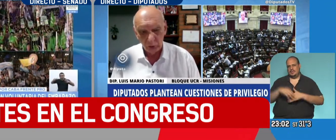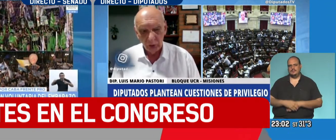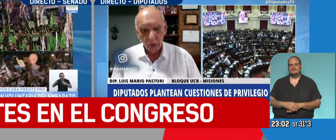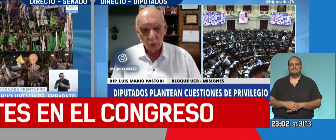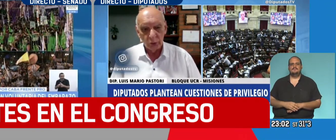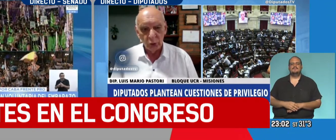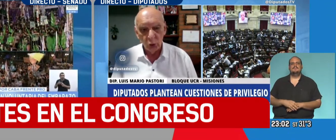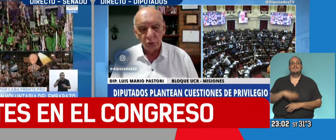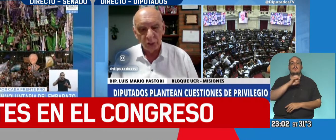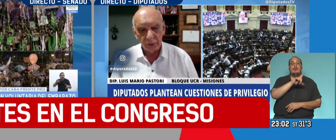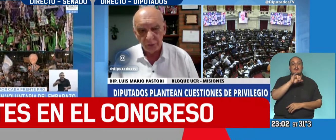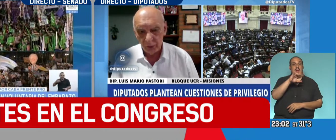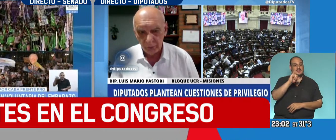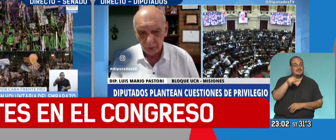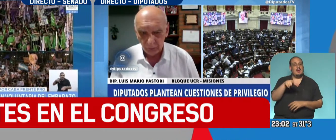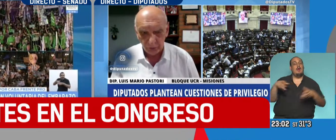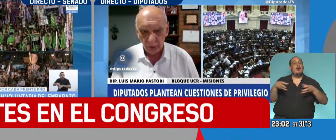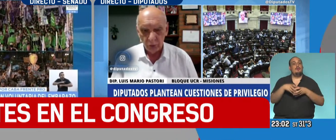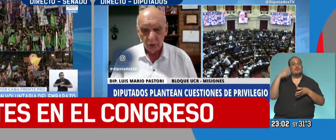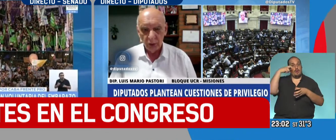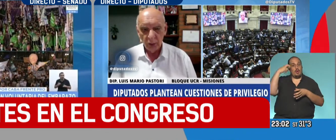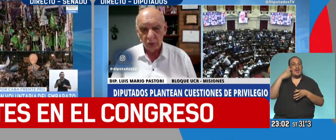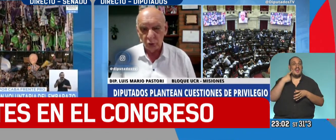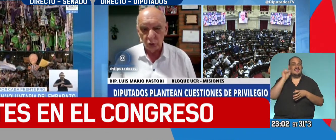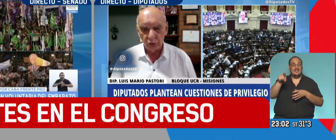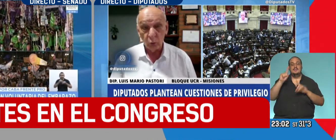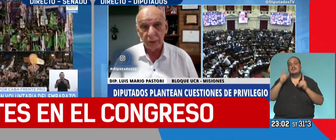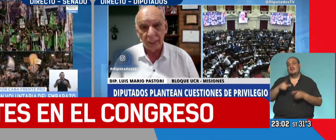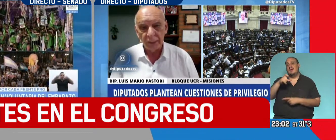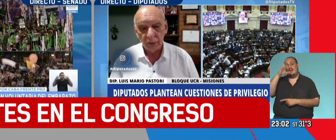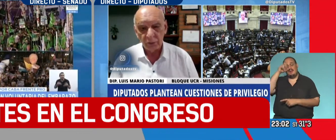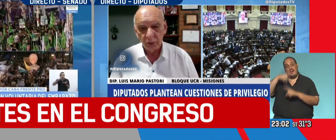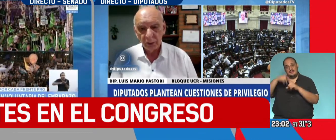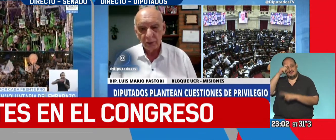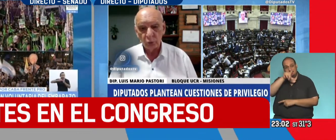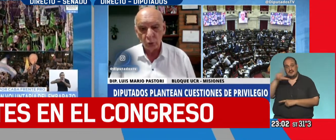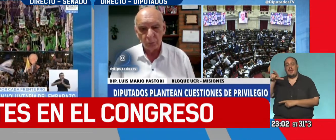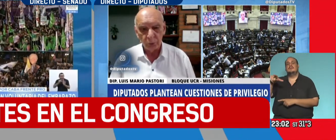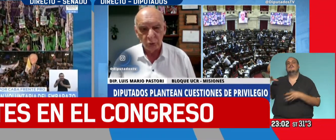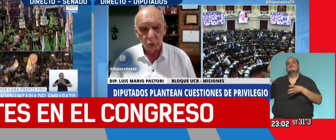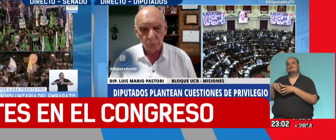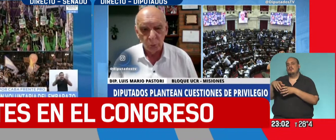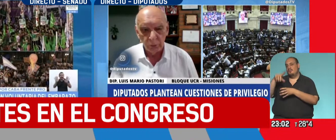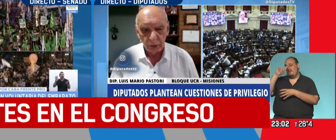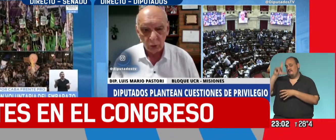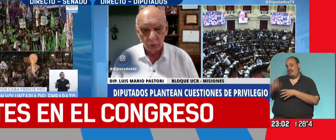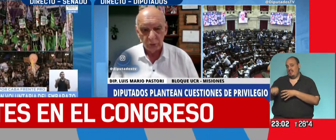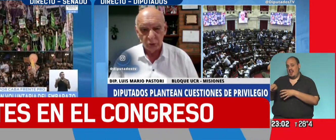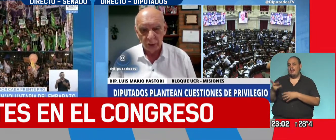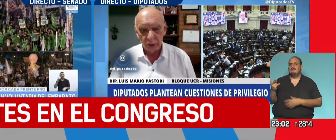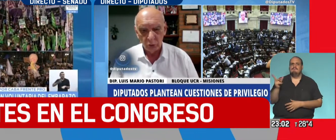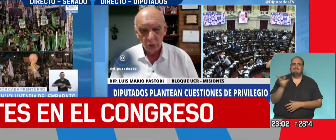Maris Olaya, de la Unión Cívica Radical de Entre Ríos, y Lucila Krexel, del Interbloque Federal, eran dos de las personas